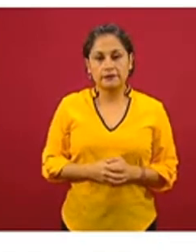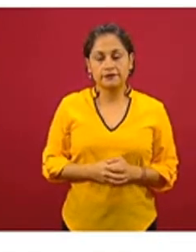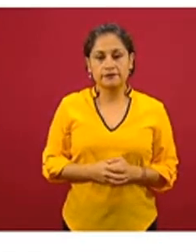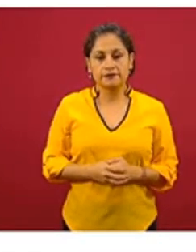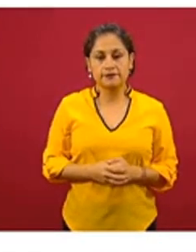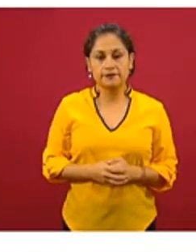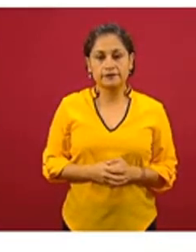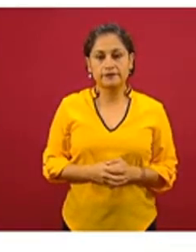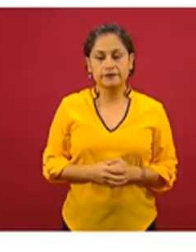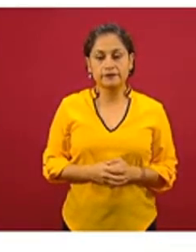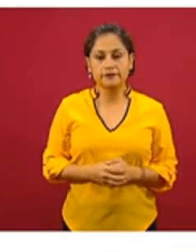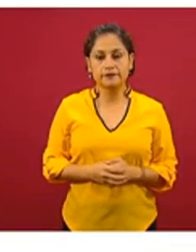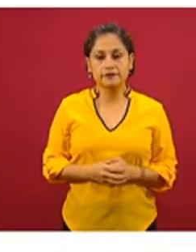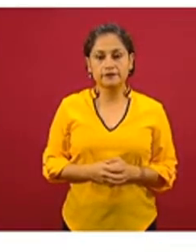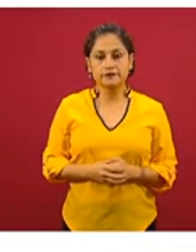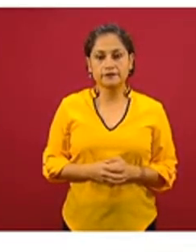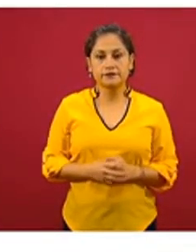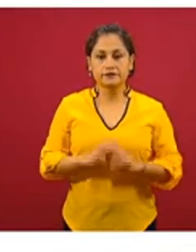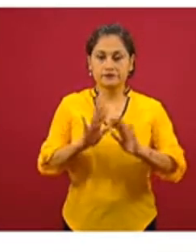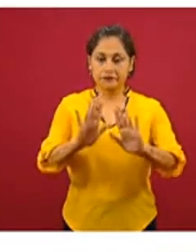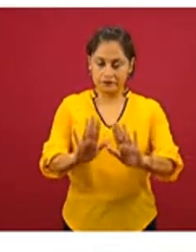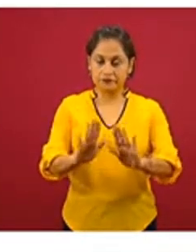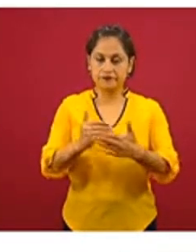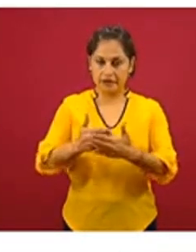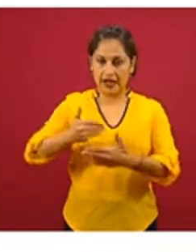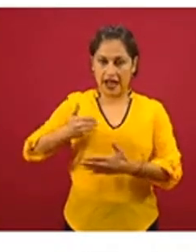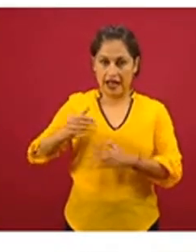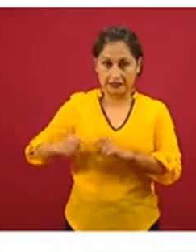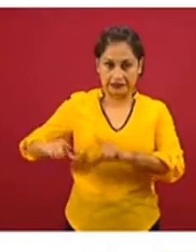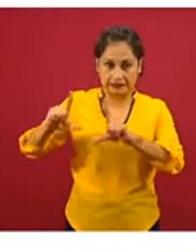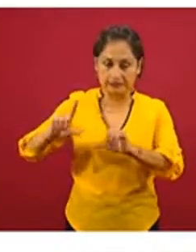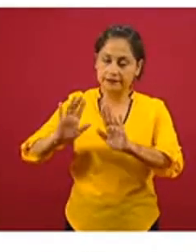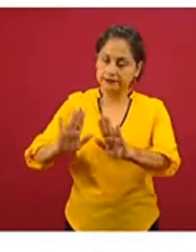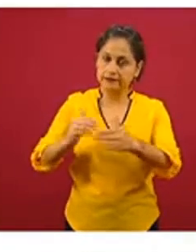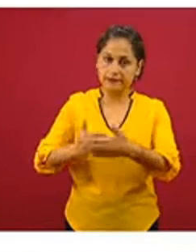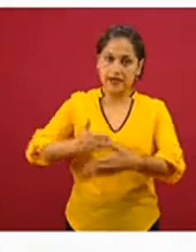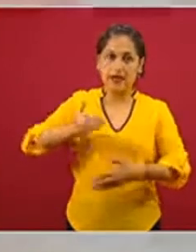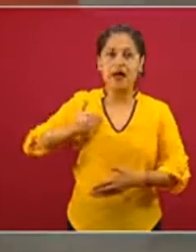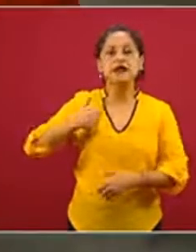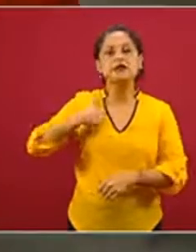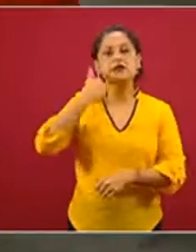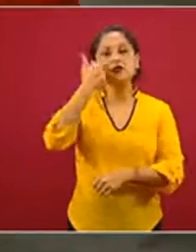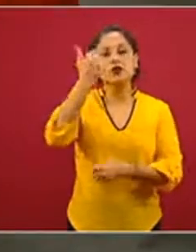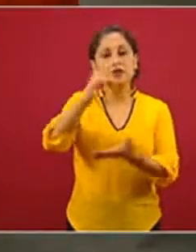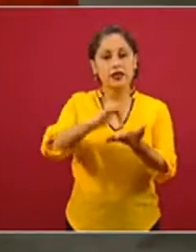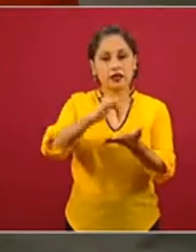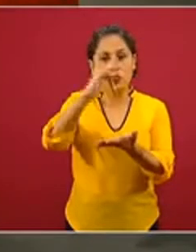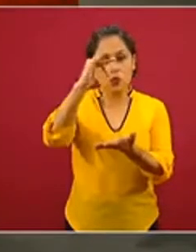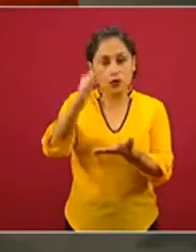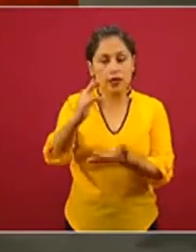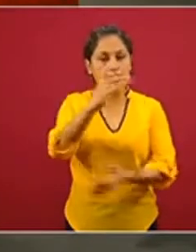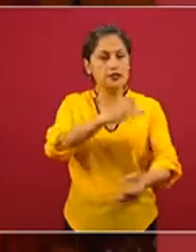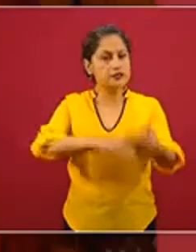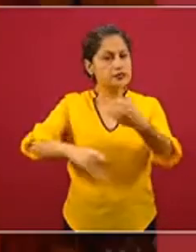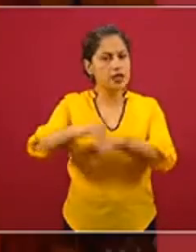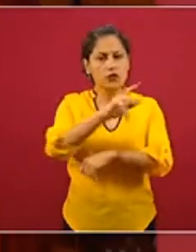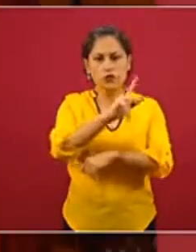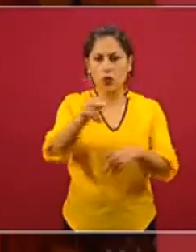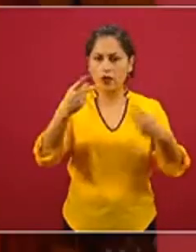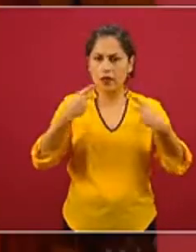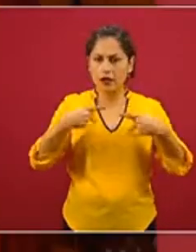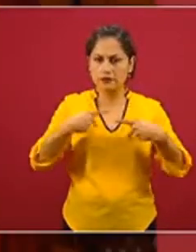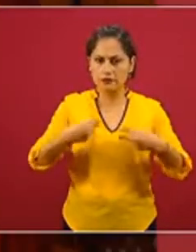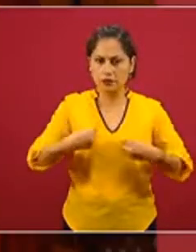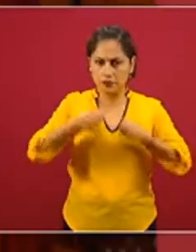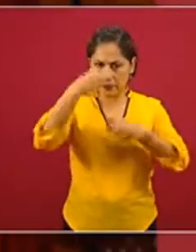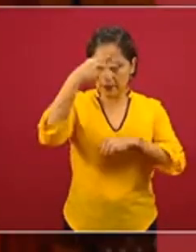de pasar a todos estos números quiero agradecer, ¿no? Al final de cuentas siempre hay que agradecer a toda la sociedad que ha hecho el inmenso esfuerzo